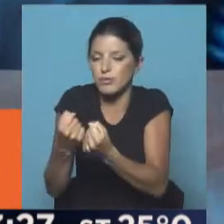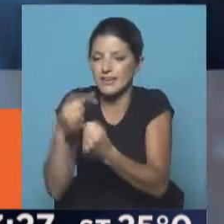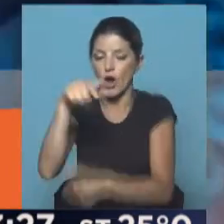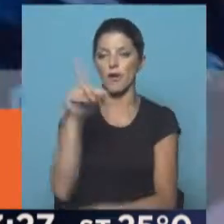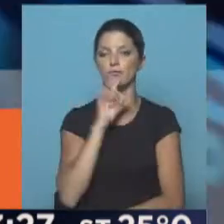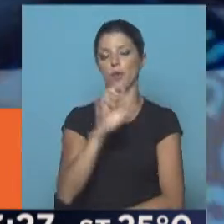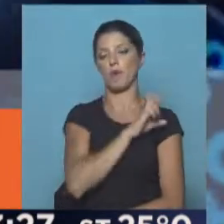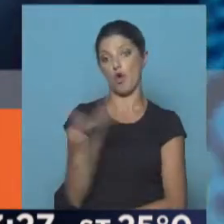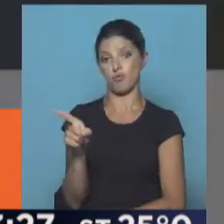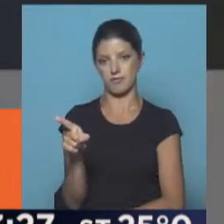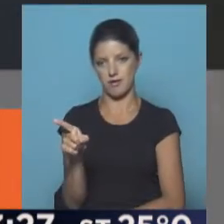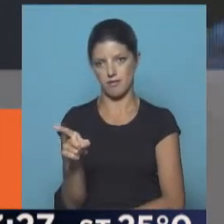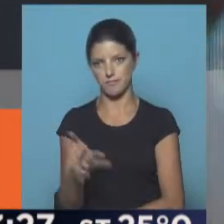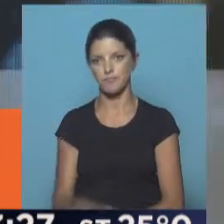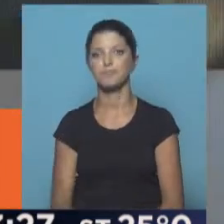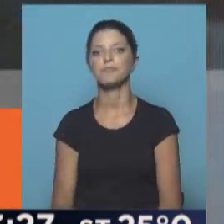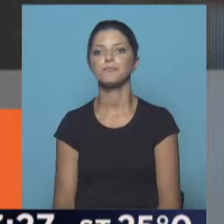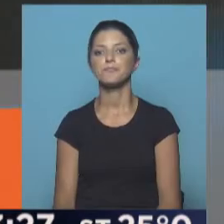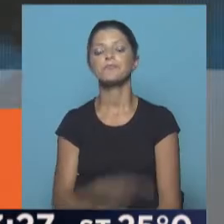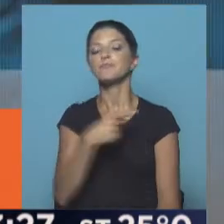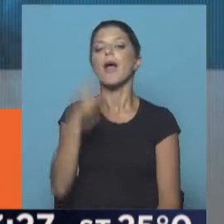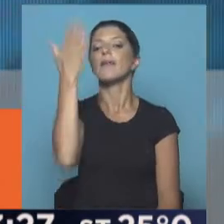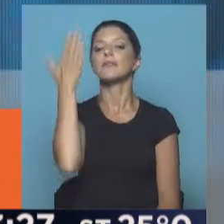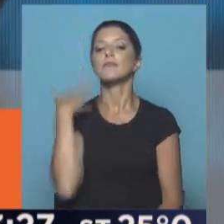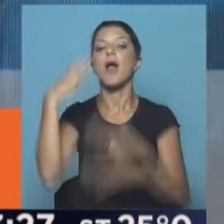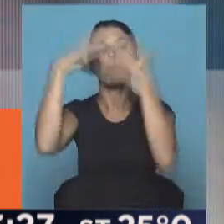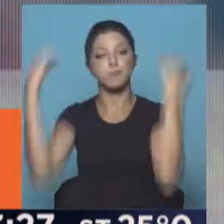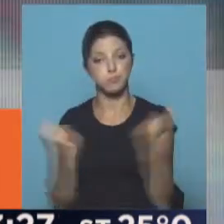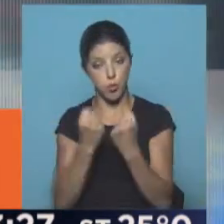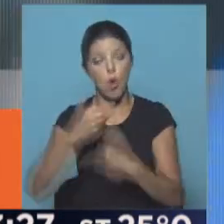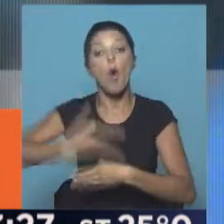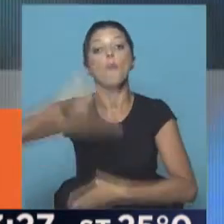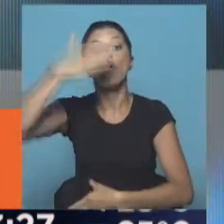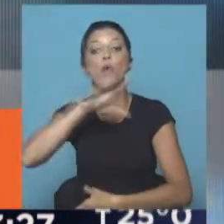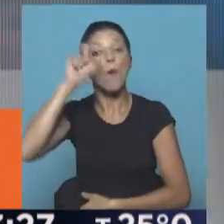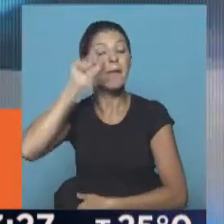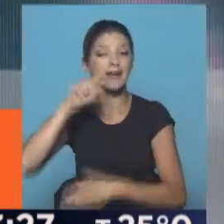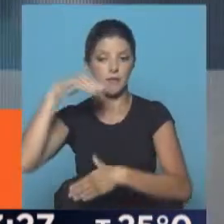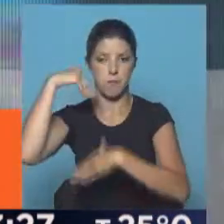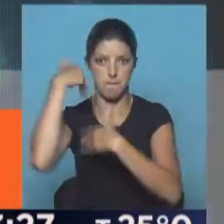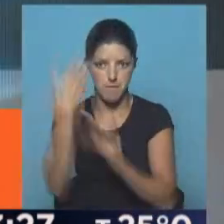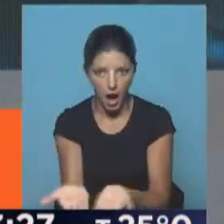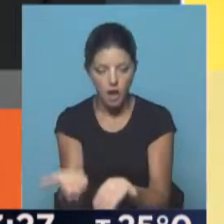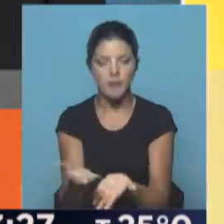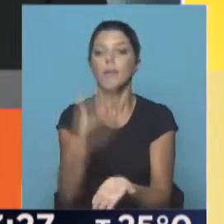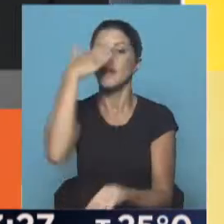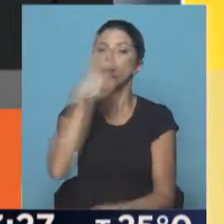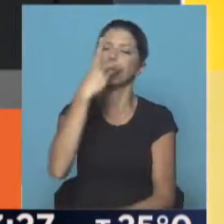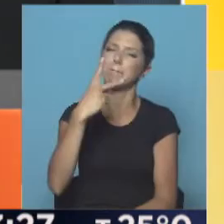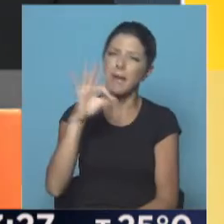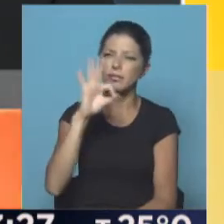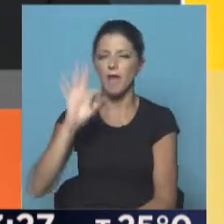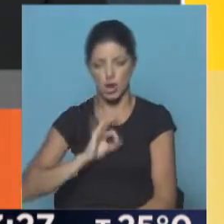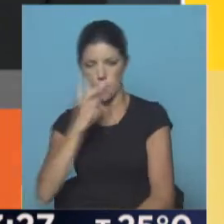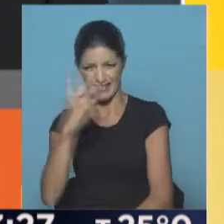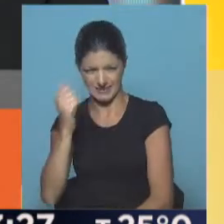mundo contemporáneo. Esta semana se cumplió un nuevo aniversario de la caída del muro de Berlín y se supone que ya con más de 20 años, 26